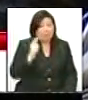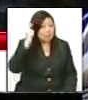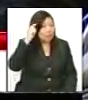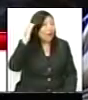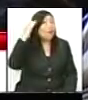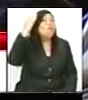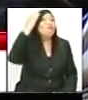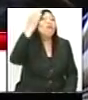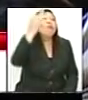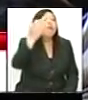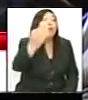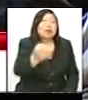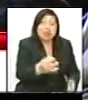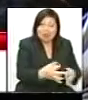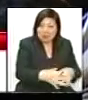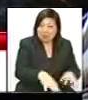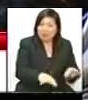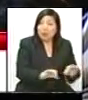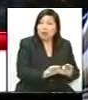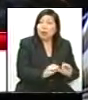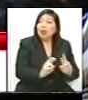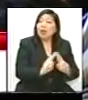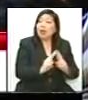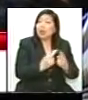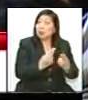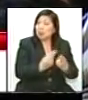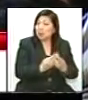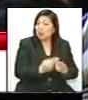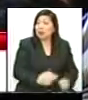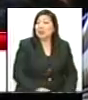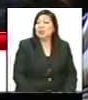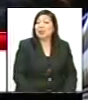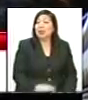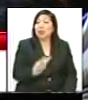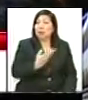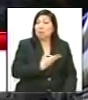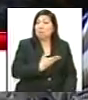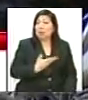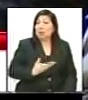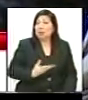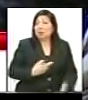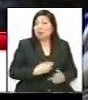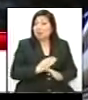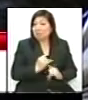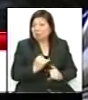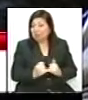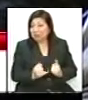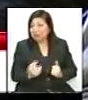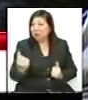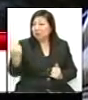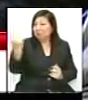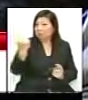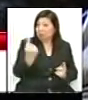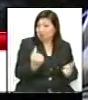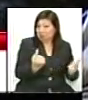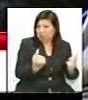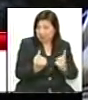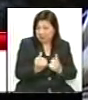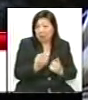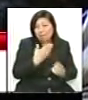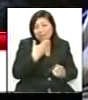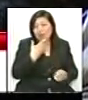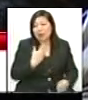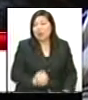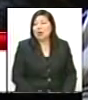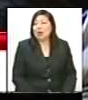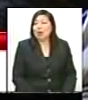adelante, era importante también la convocatoria a los dos presidentes, uno que va a cesar y uno que va a entrar a asumir el cargo.